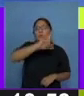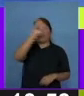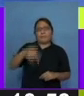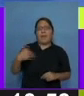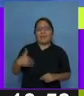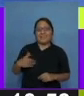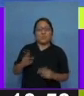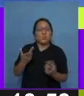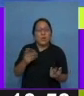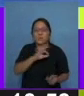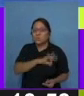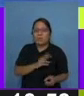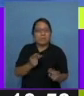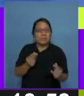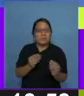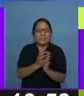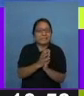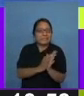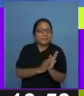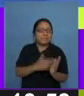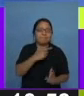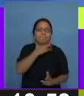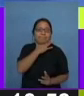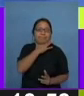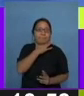no alcanza el salario todos los días.